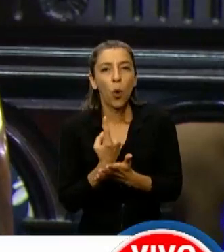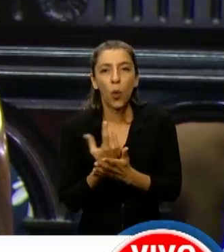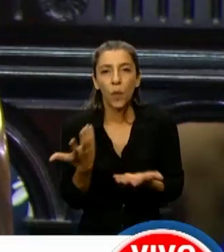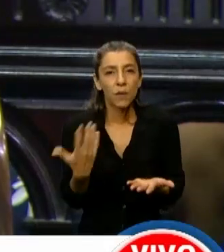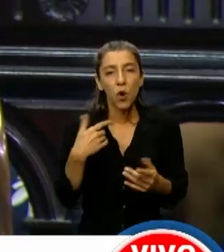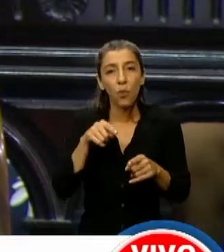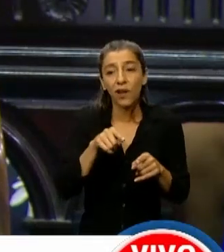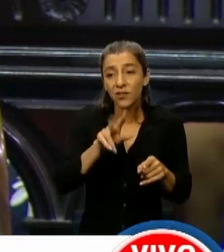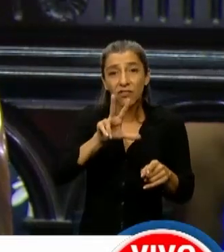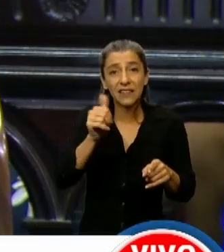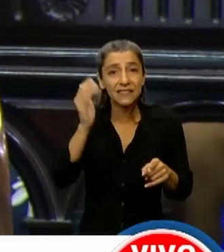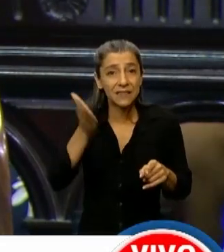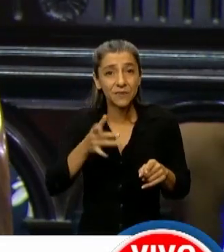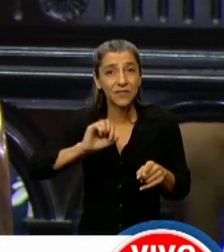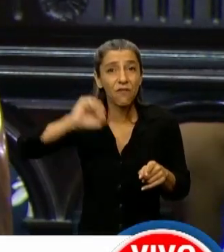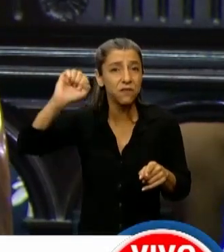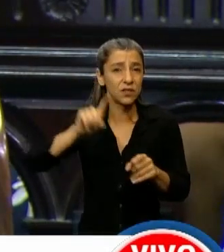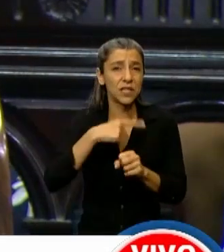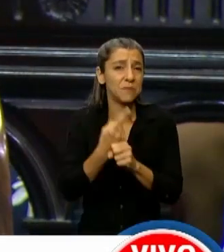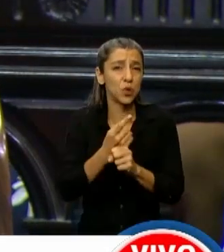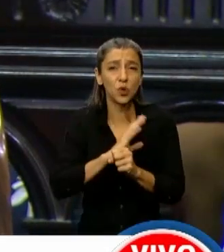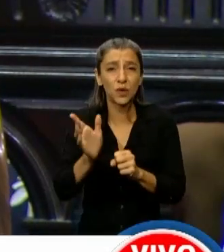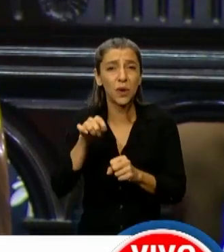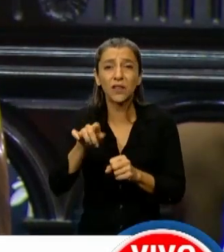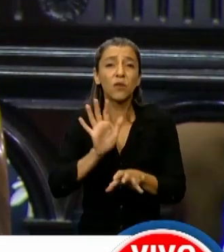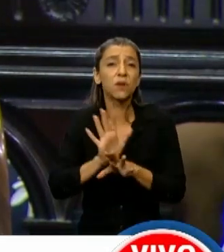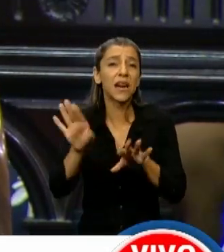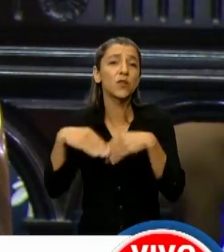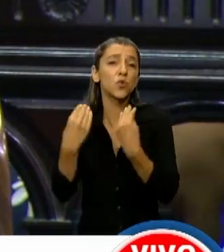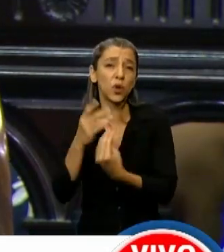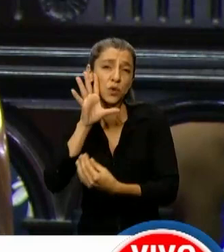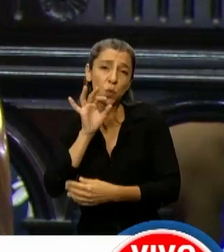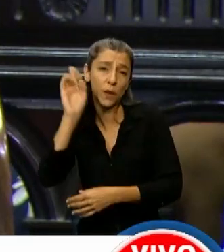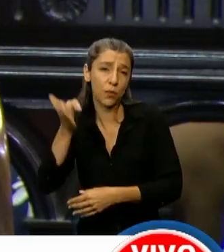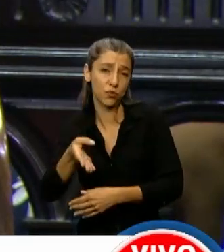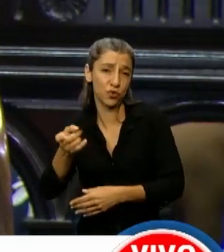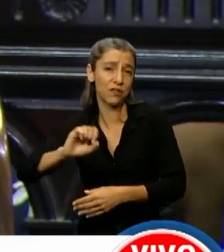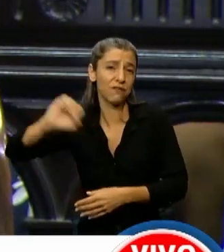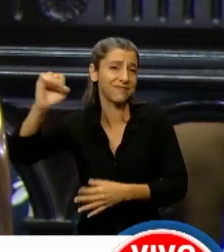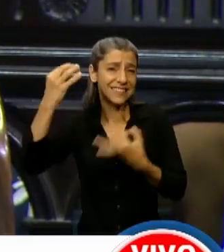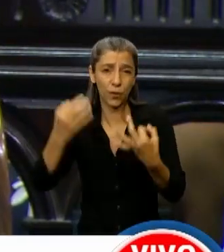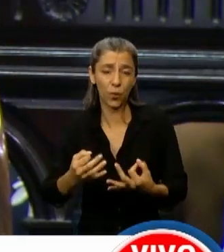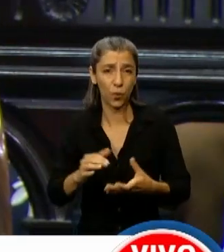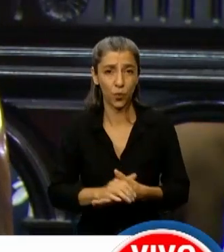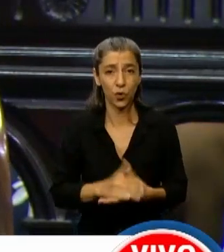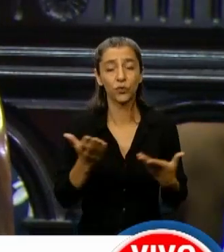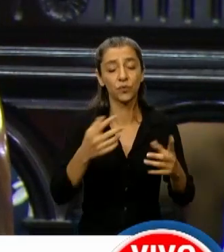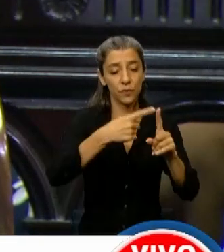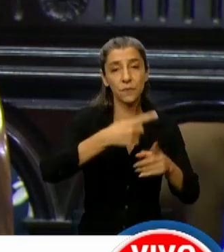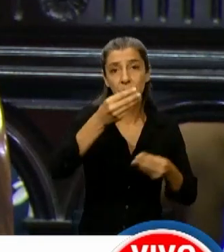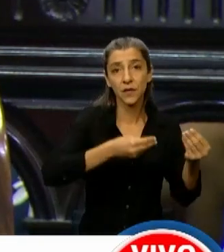mucha más cercana al 50%. Lo malo de este presupuesto no es solo lo que dice, sino lo que no